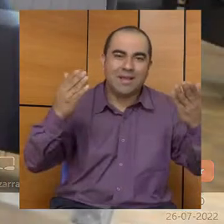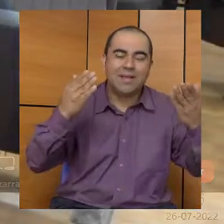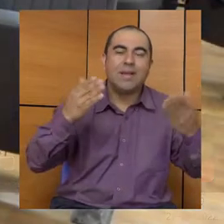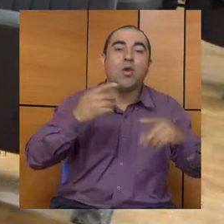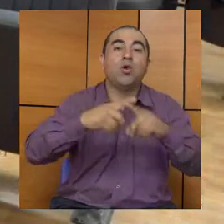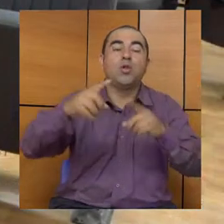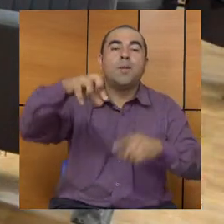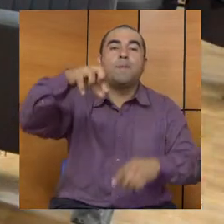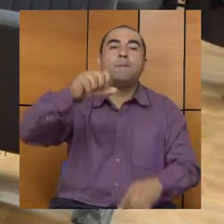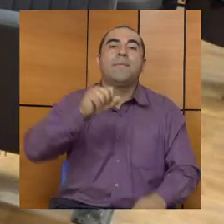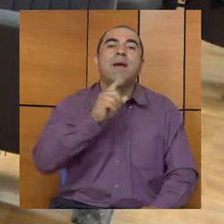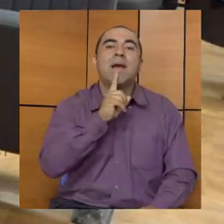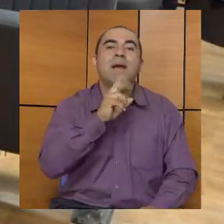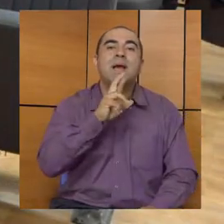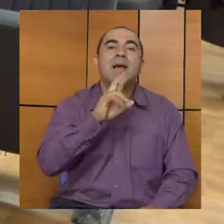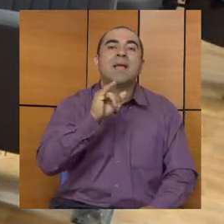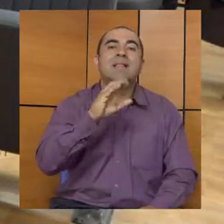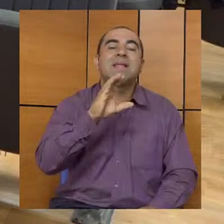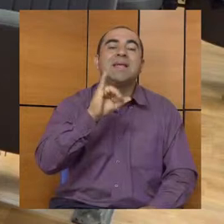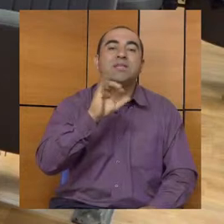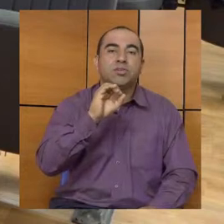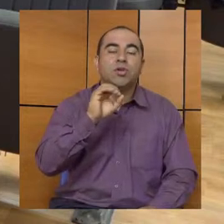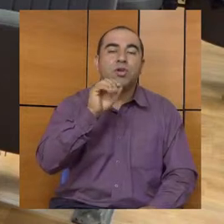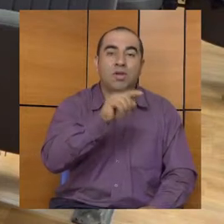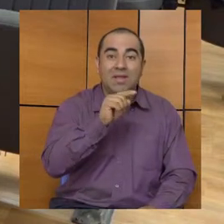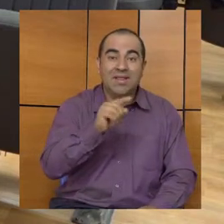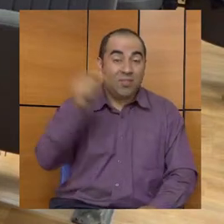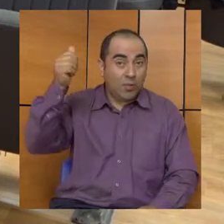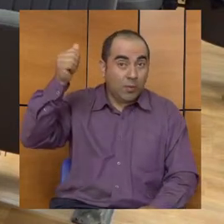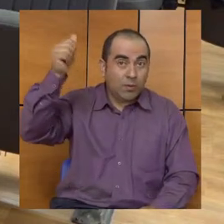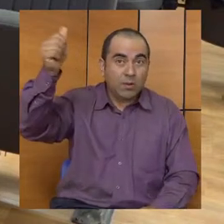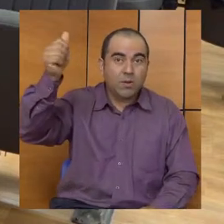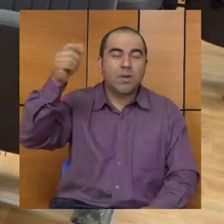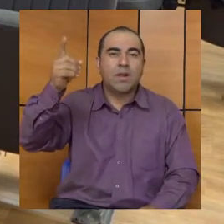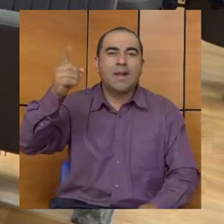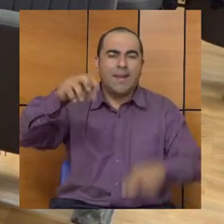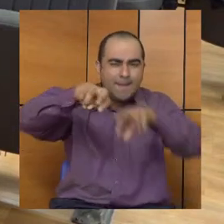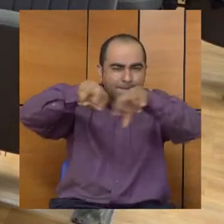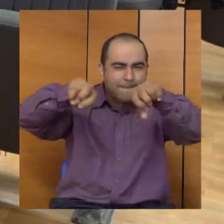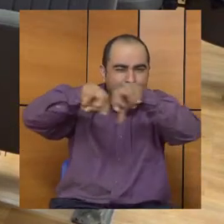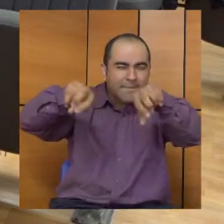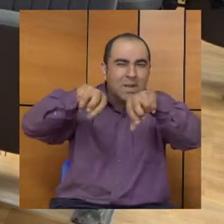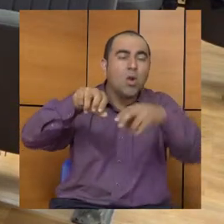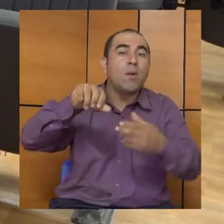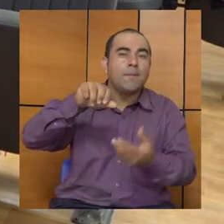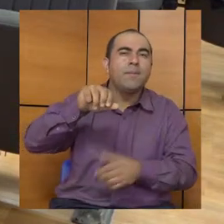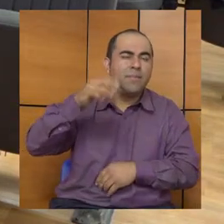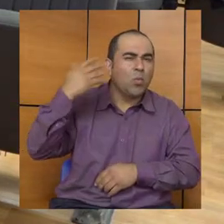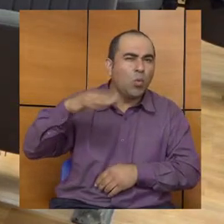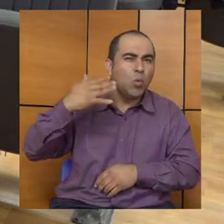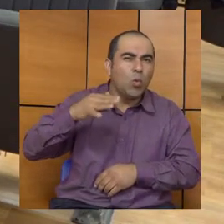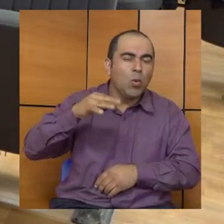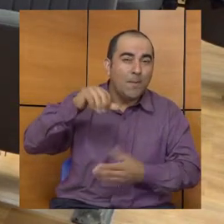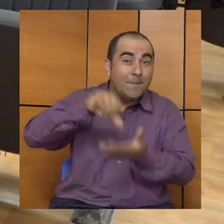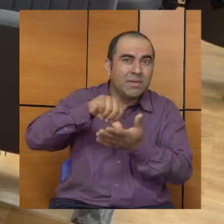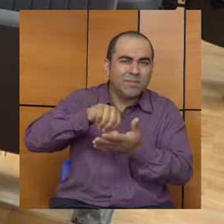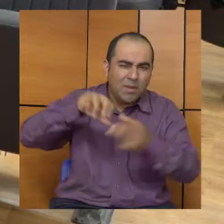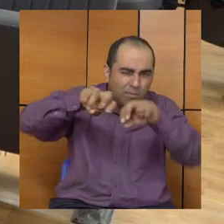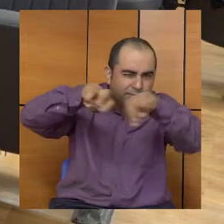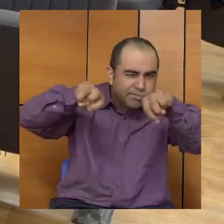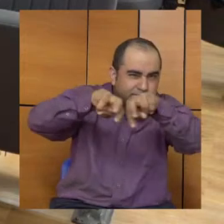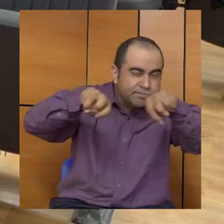Patricio Ramírez, que es director del investigador principal del FONDESIR.